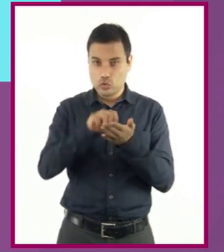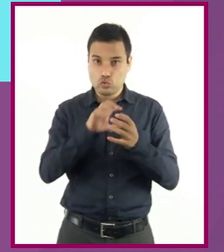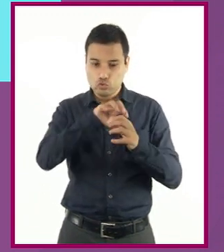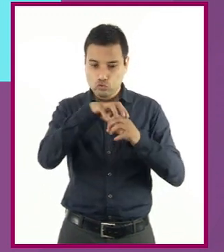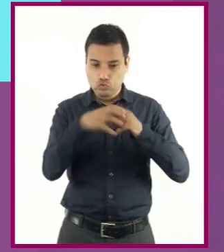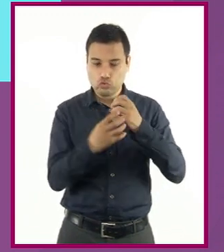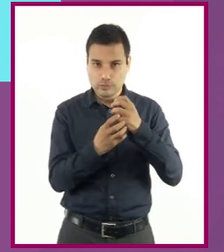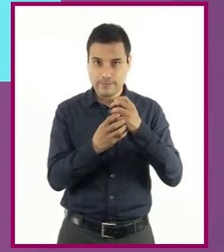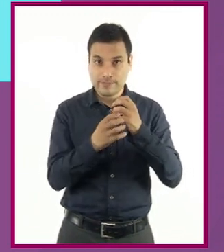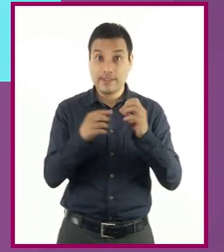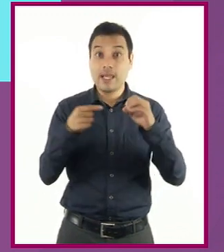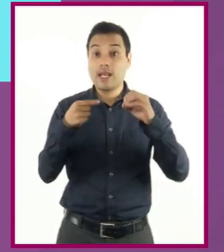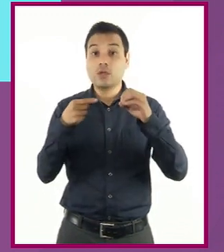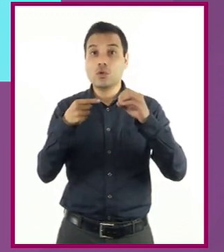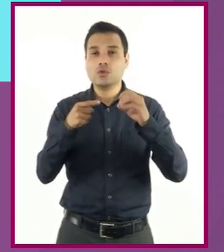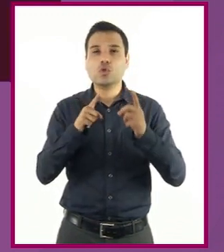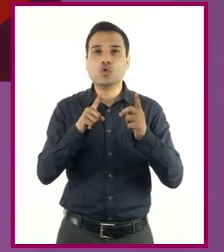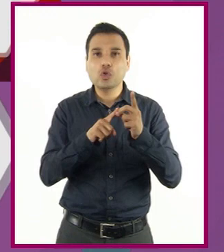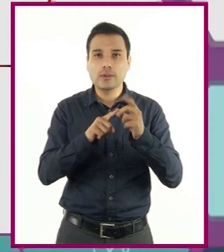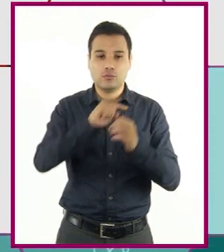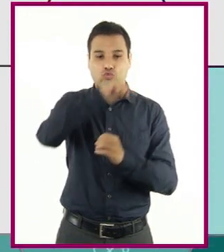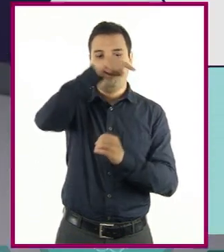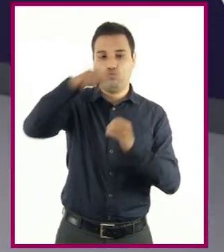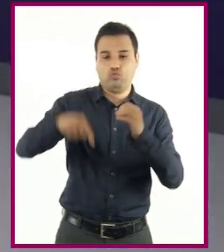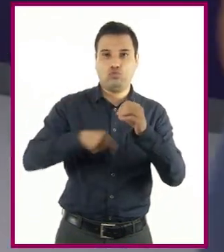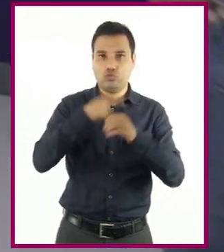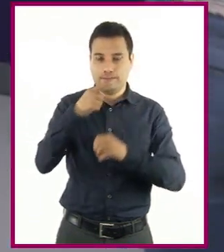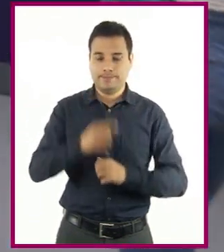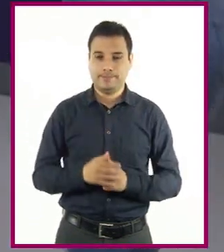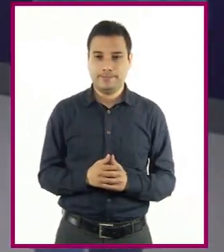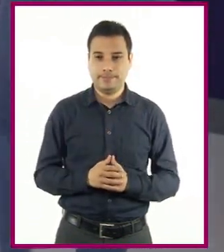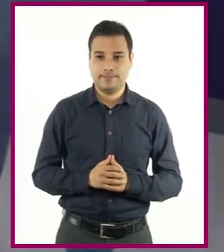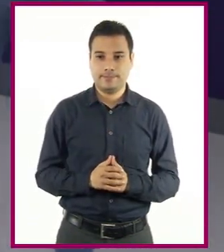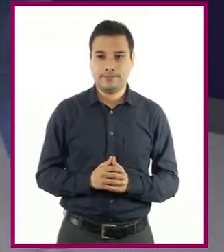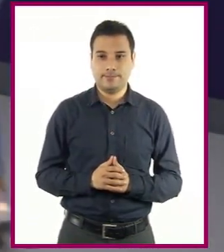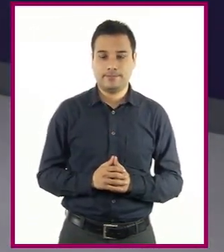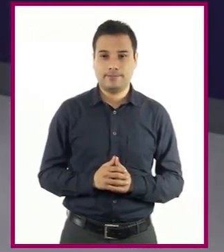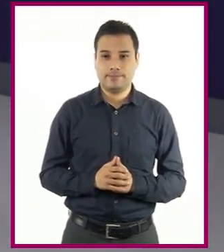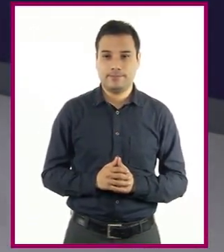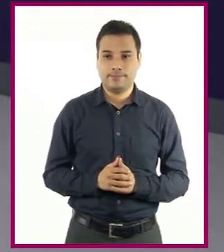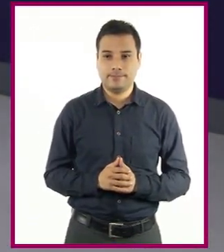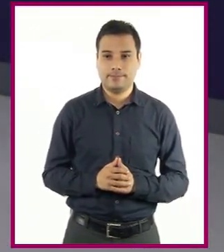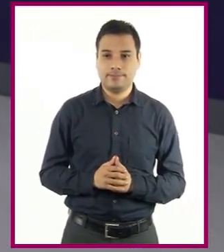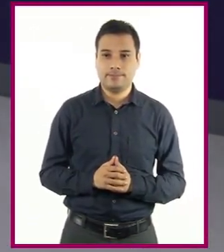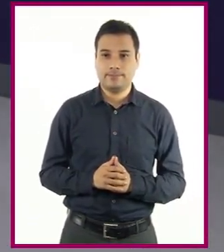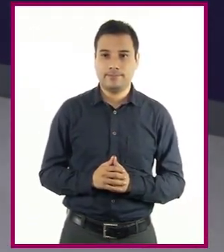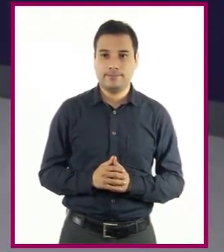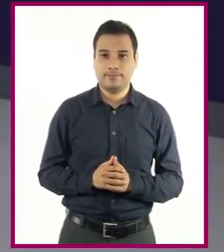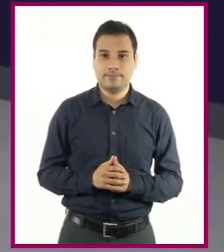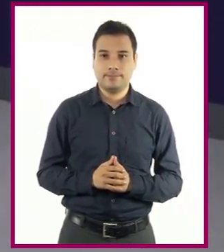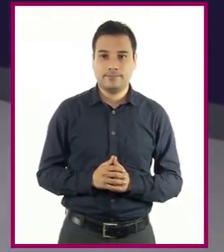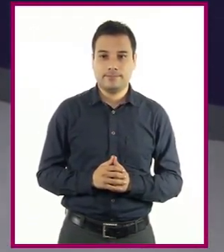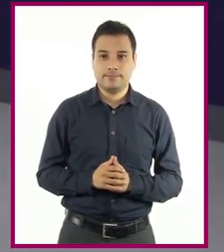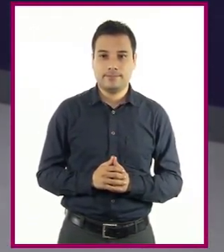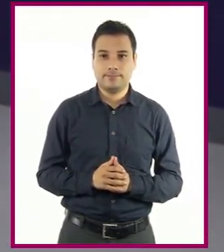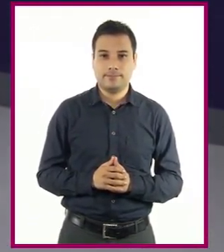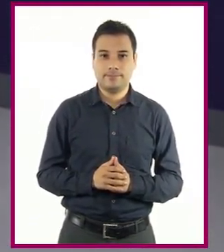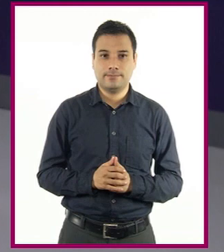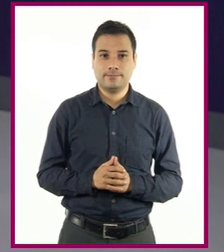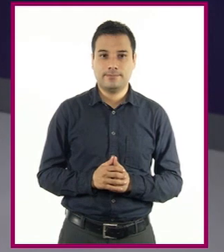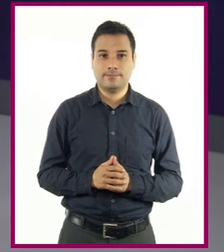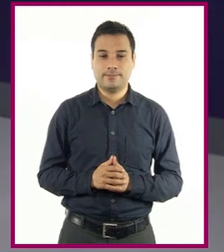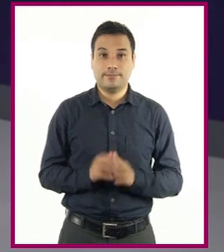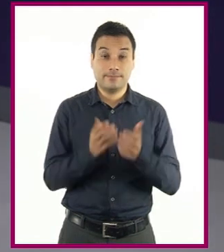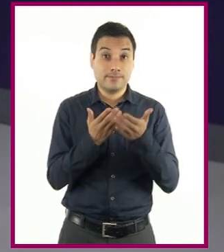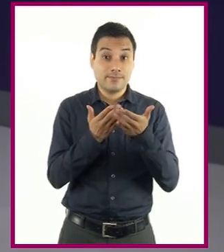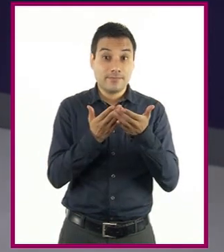electrones se organizaron alrededor de ellos. No te equivoques. ¿Yo? Ahora